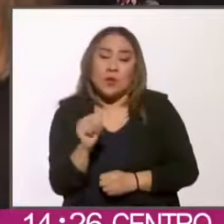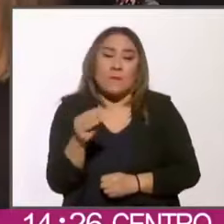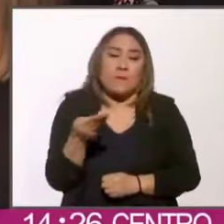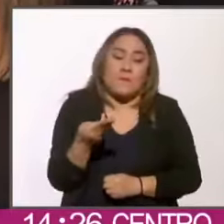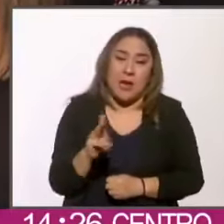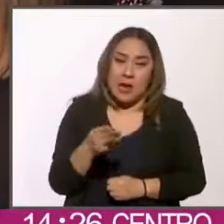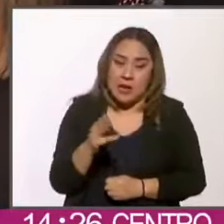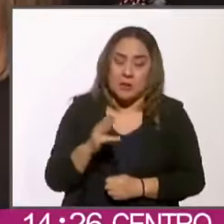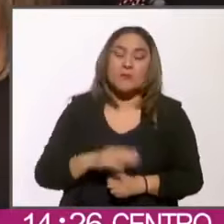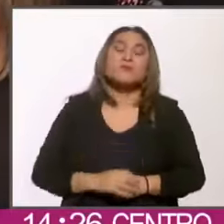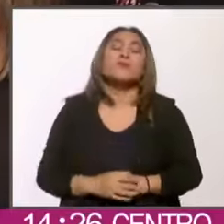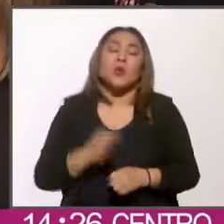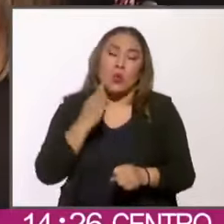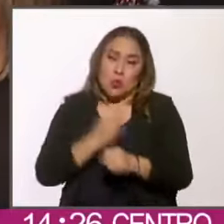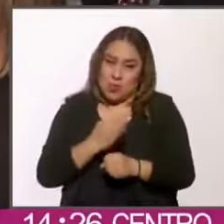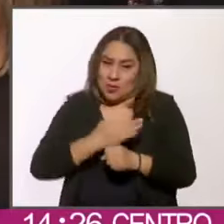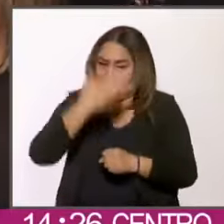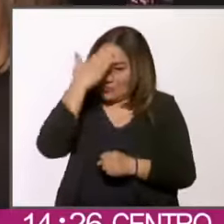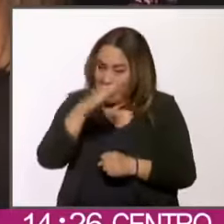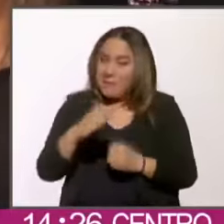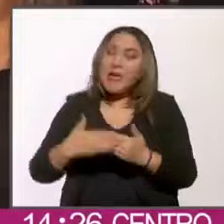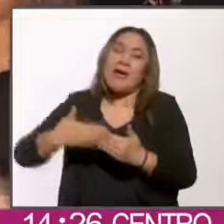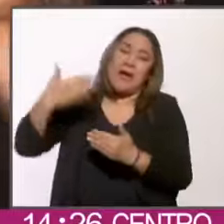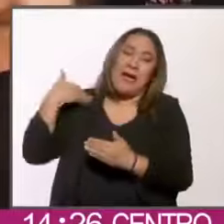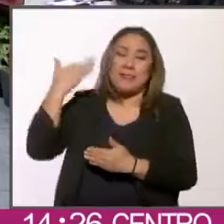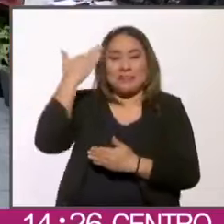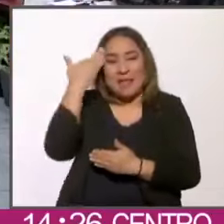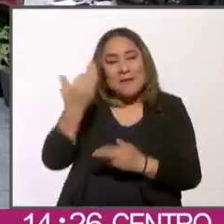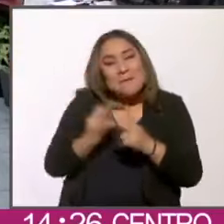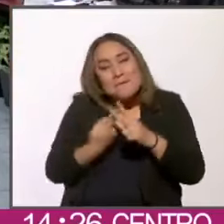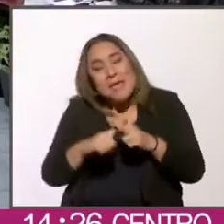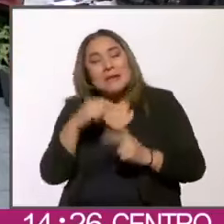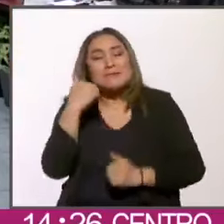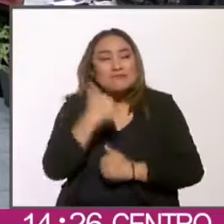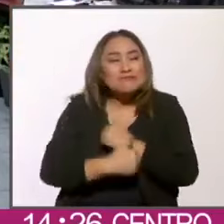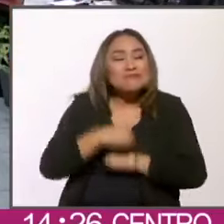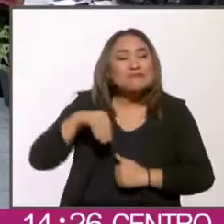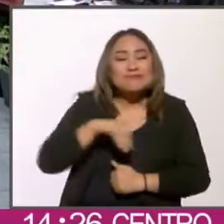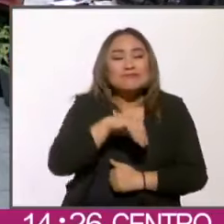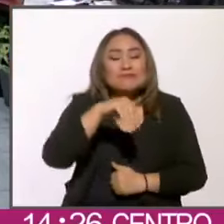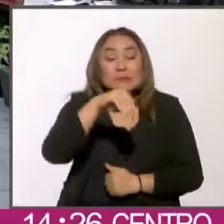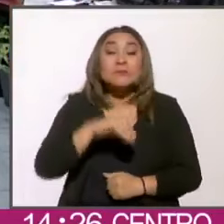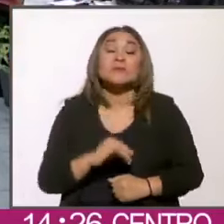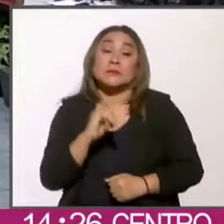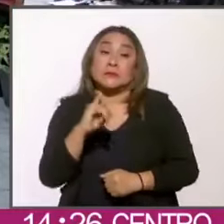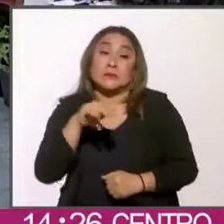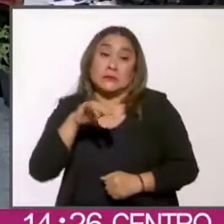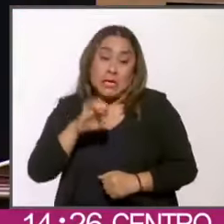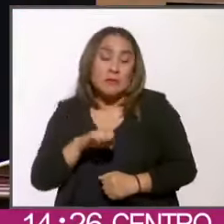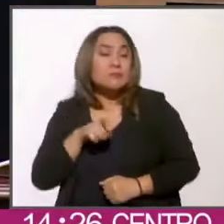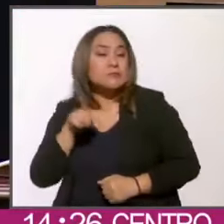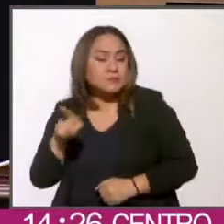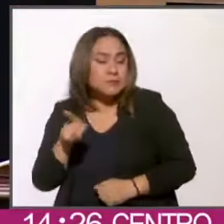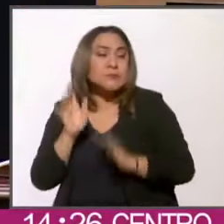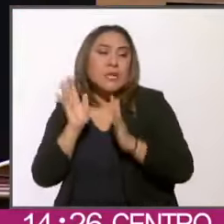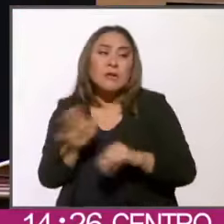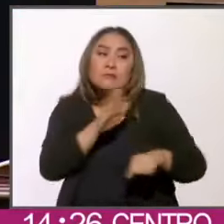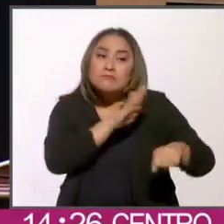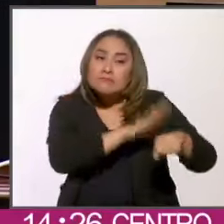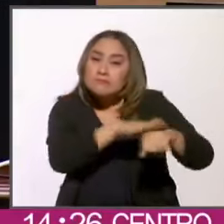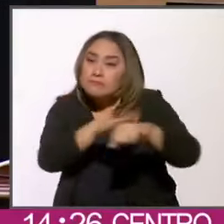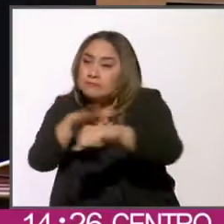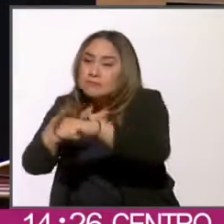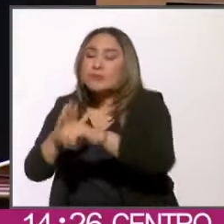en realidad ya tiene muchos meses de haber empezado. El Instituto Nacional Electoral ha estado haciendo llamados a